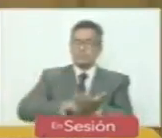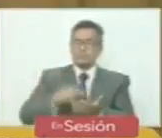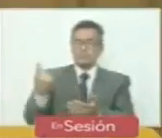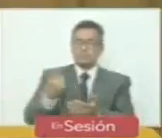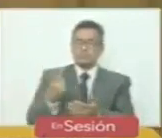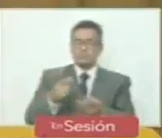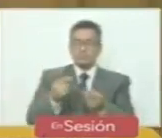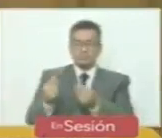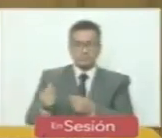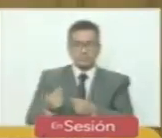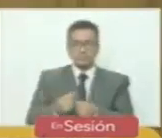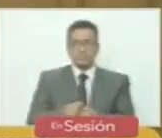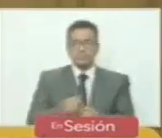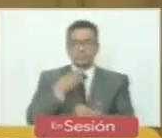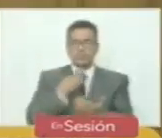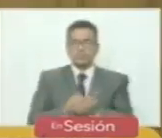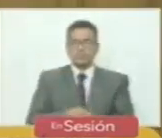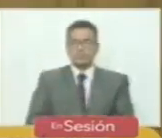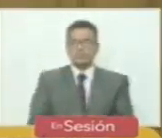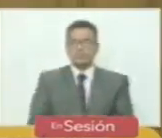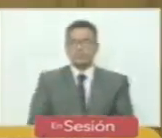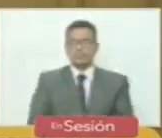nuestros activos. Gracias.